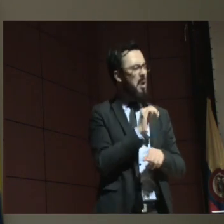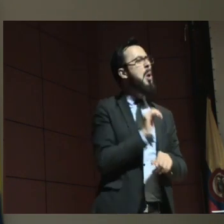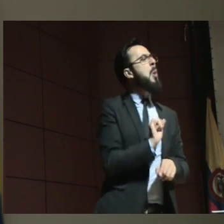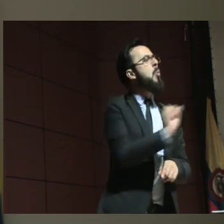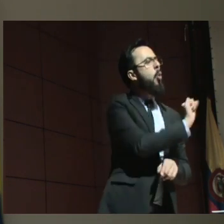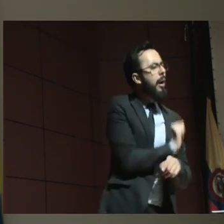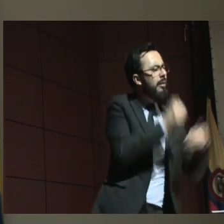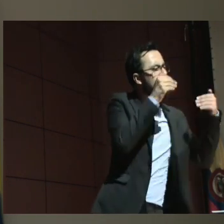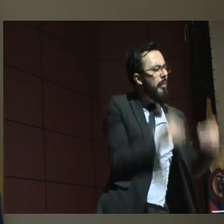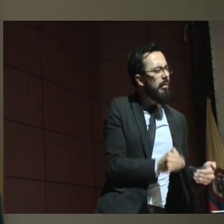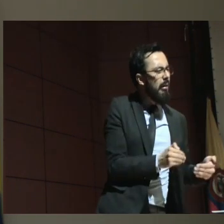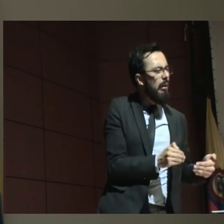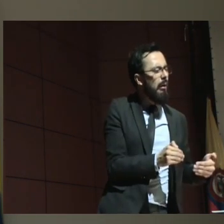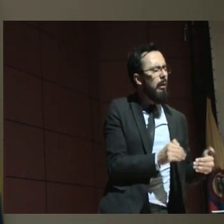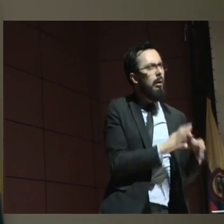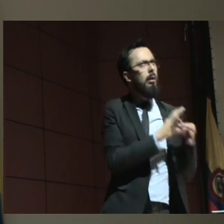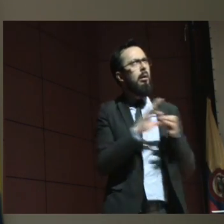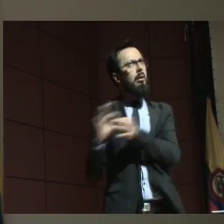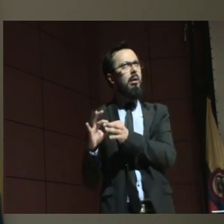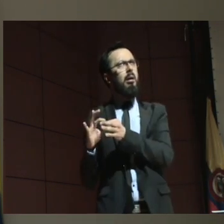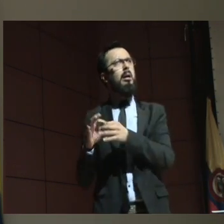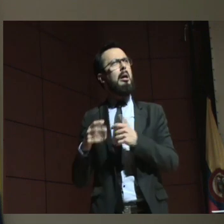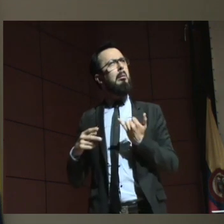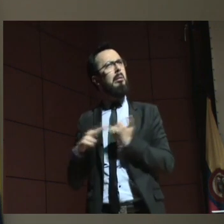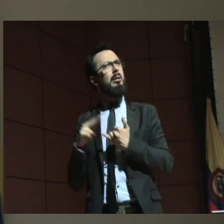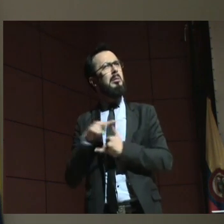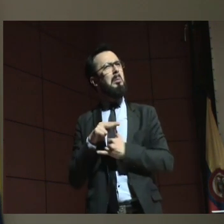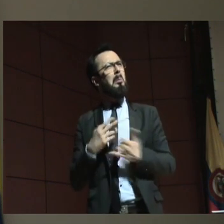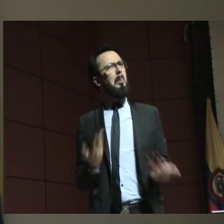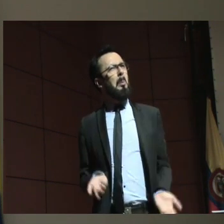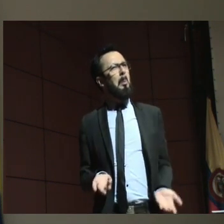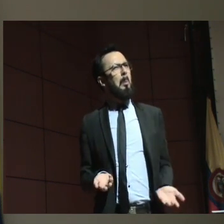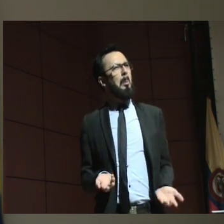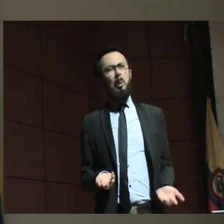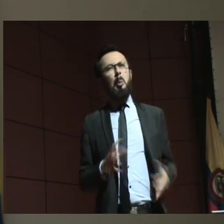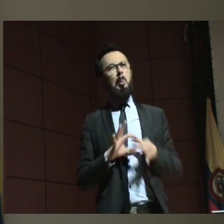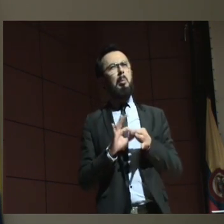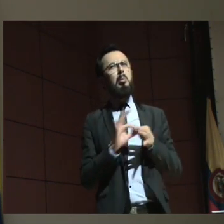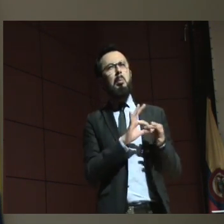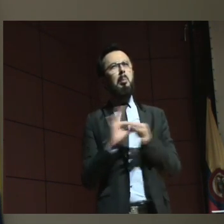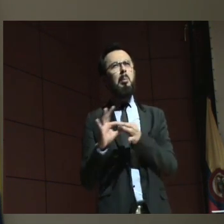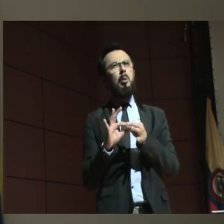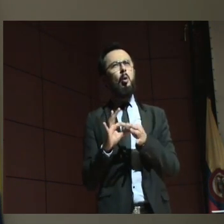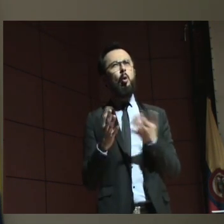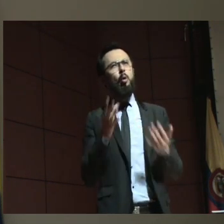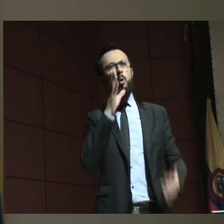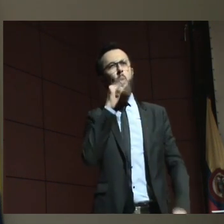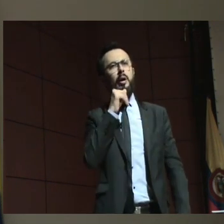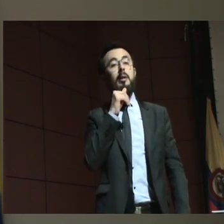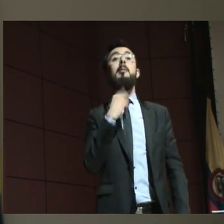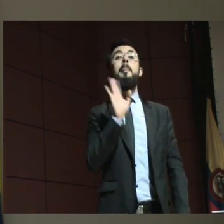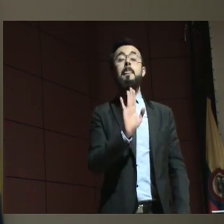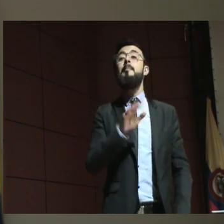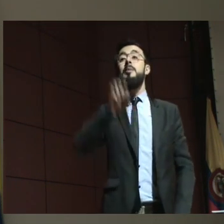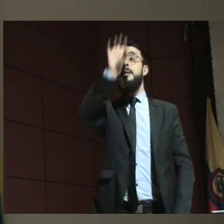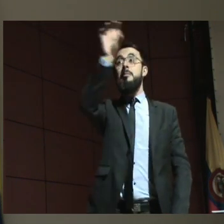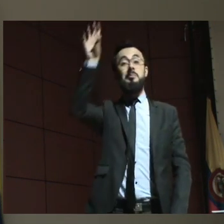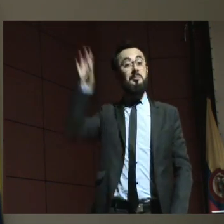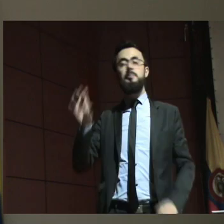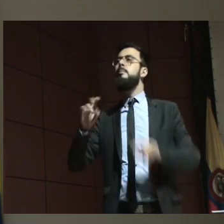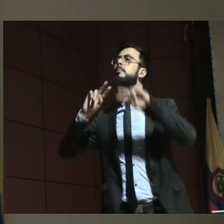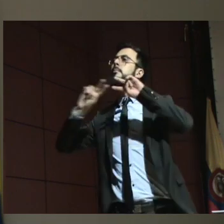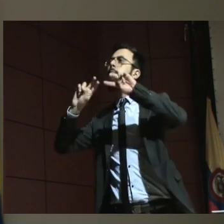causalidad. Por el contrario, lo que dicen estudios en otros países, donde hay cifras sobre este fenómeno, usualmente cuando una mujer con discapacidad